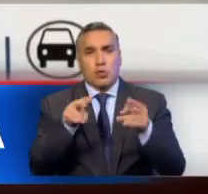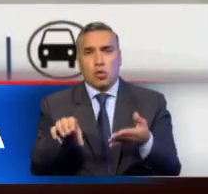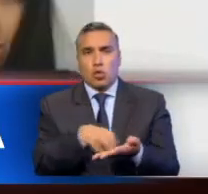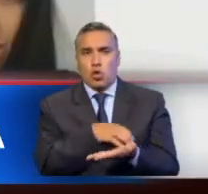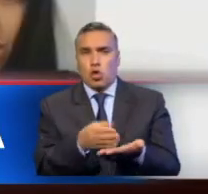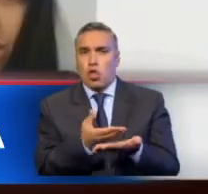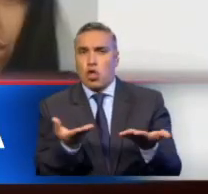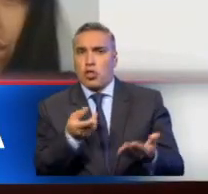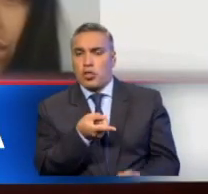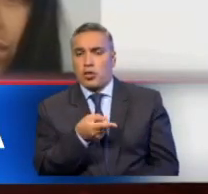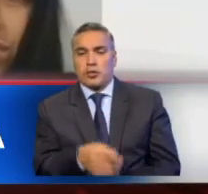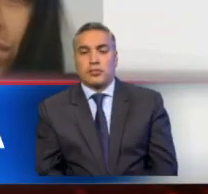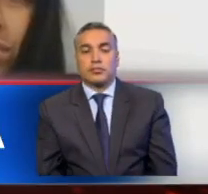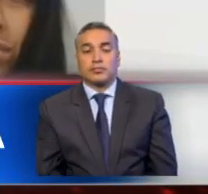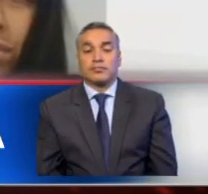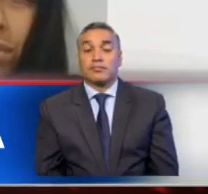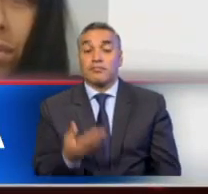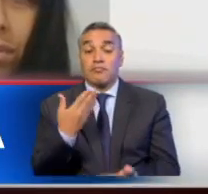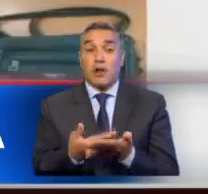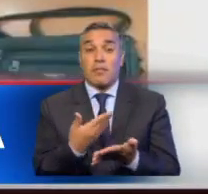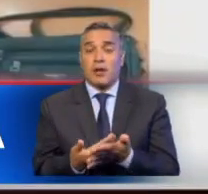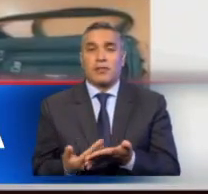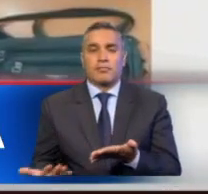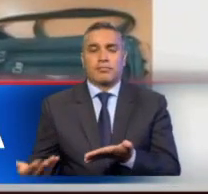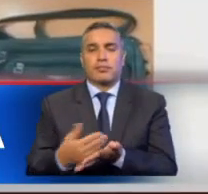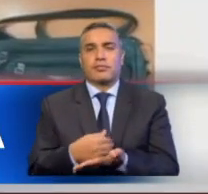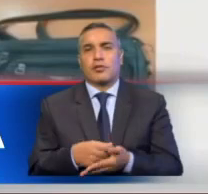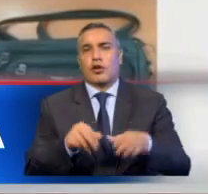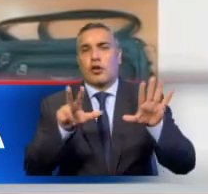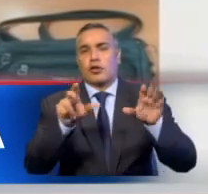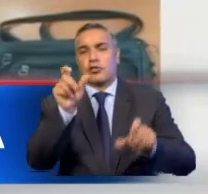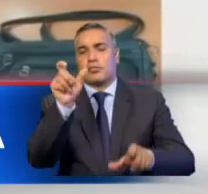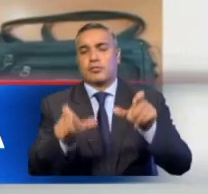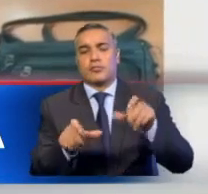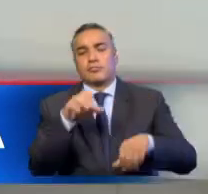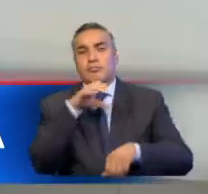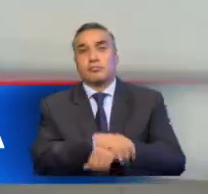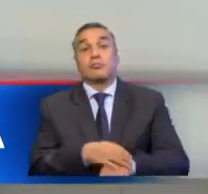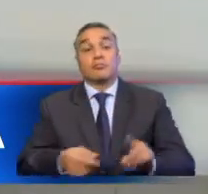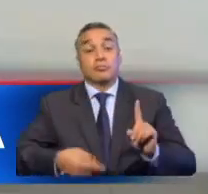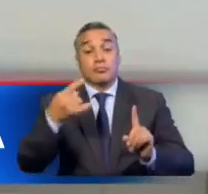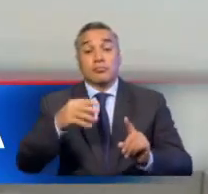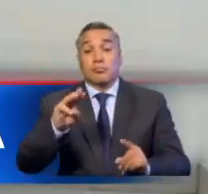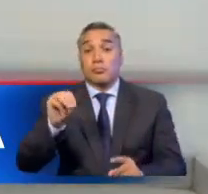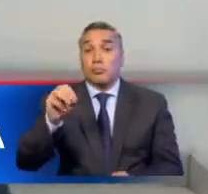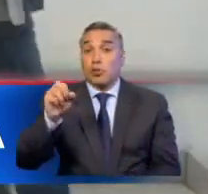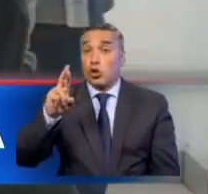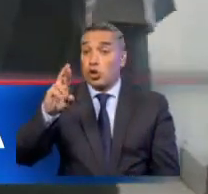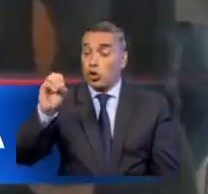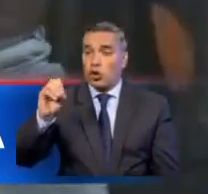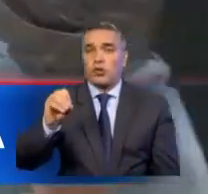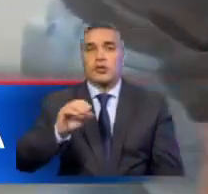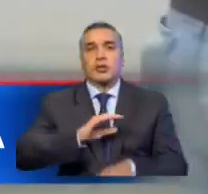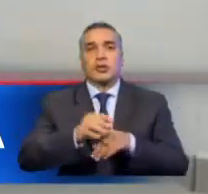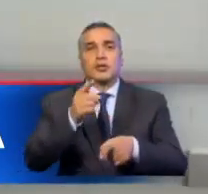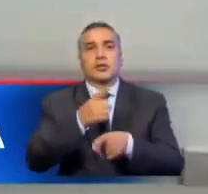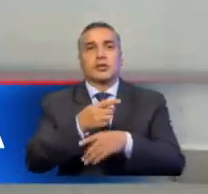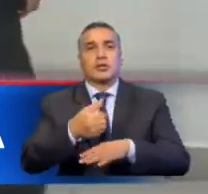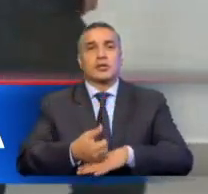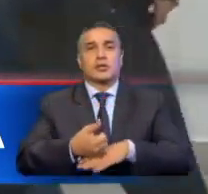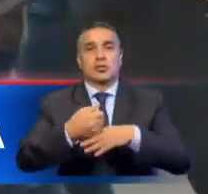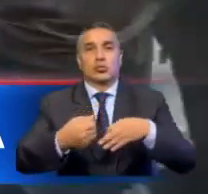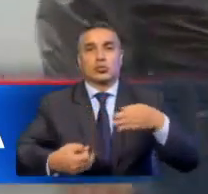dudosa procedencia. Evidencias con las que los 8 detenidos, entre ellos alias El Morro, quedaron a órdenes de las